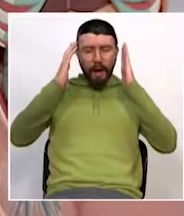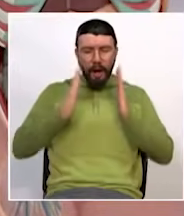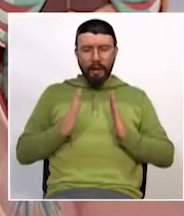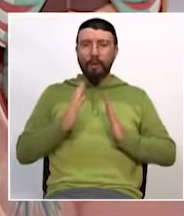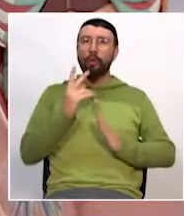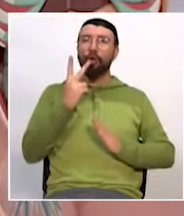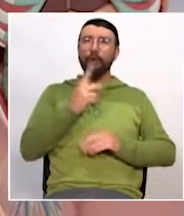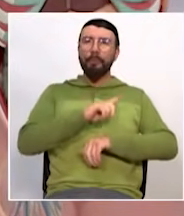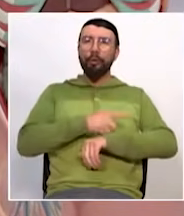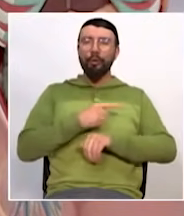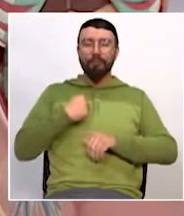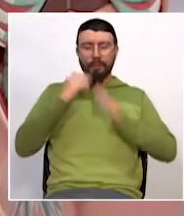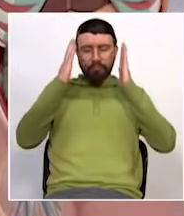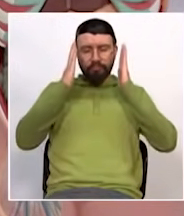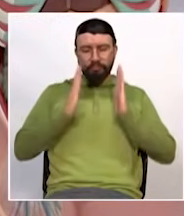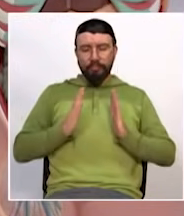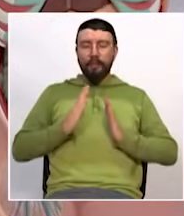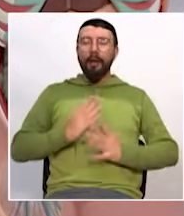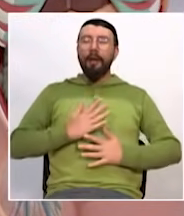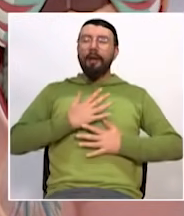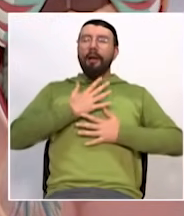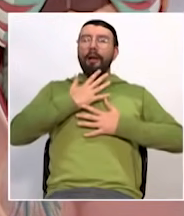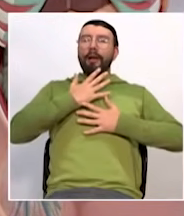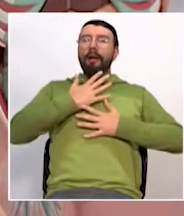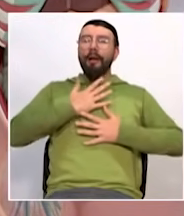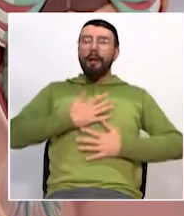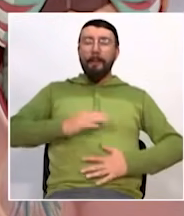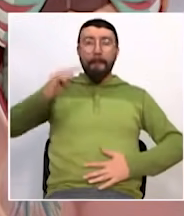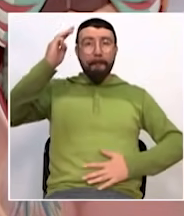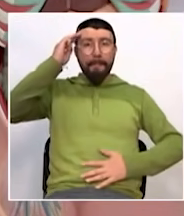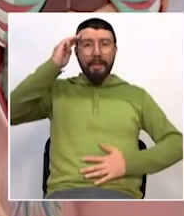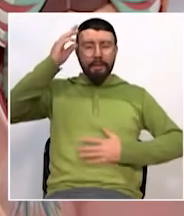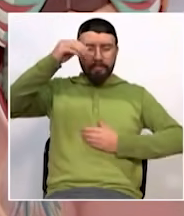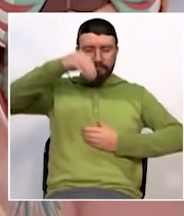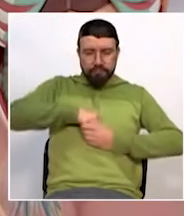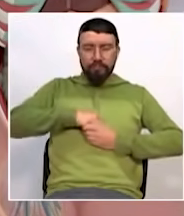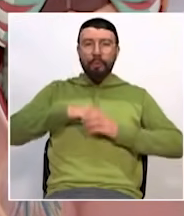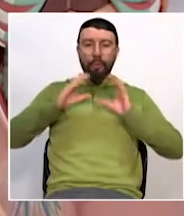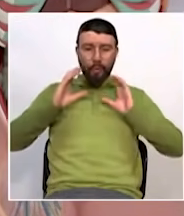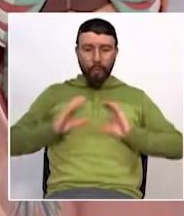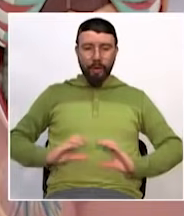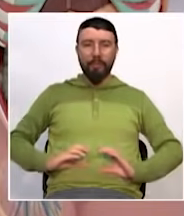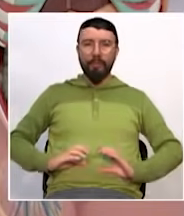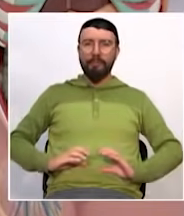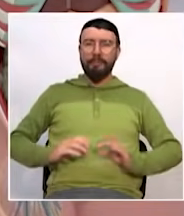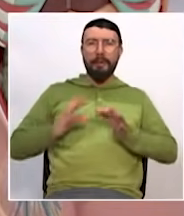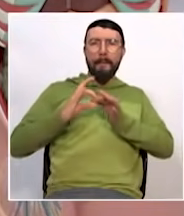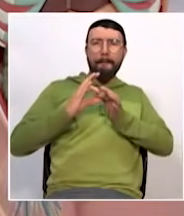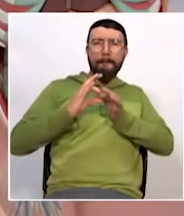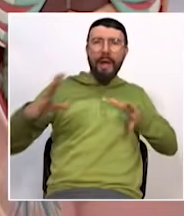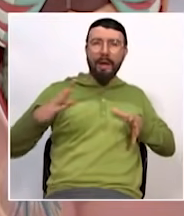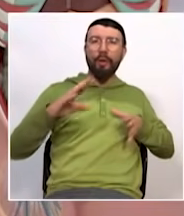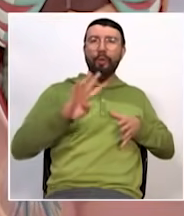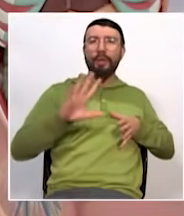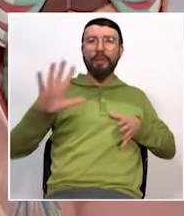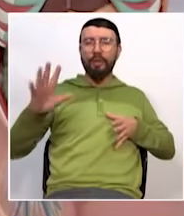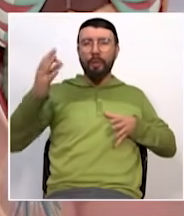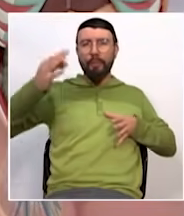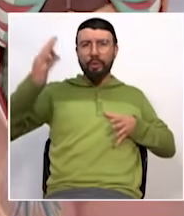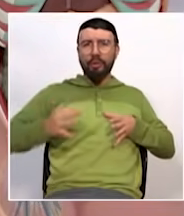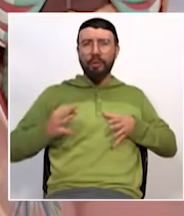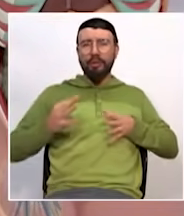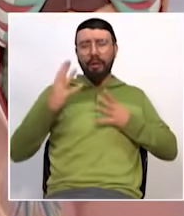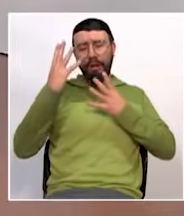a sentir la respiración mete su mente en su cuerpo y se desconecta en un 45 por ciento del estado depresivo